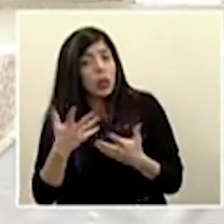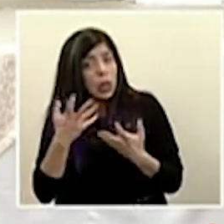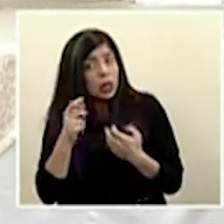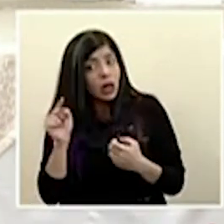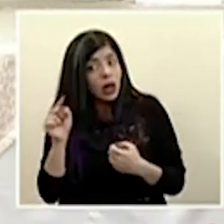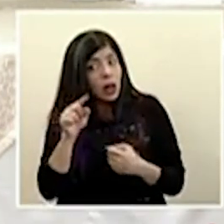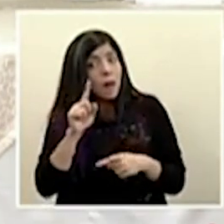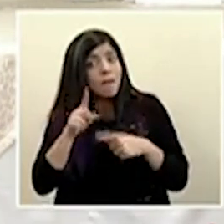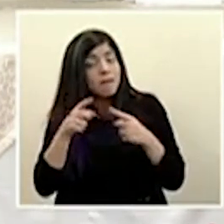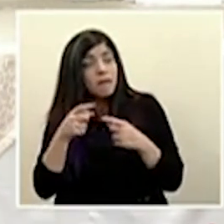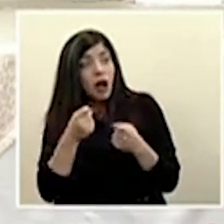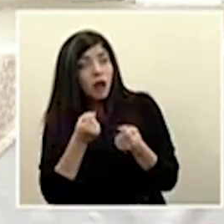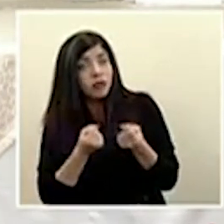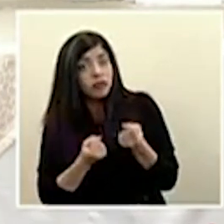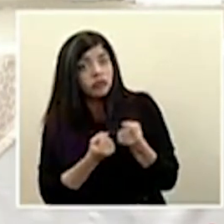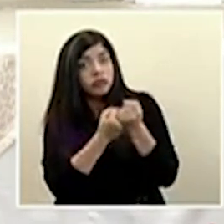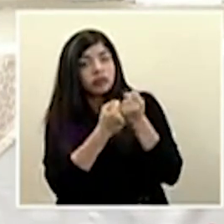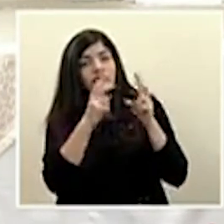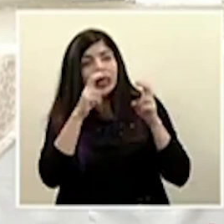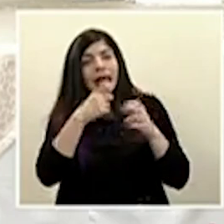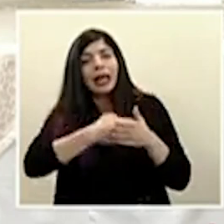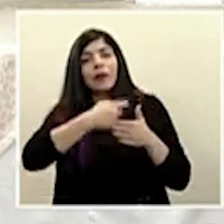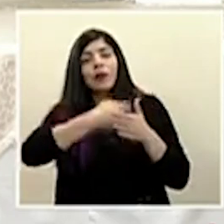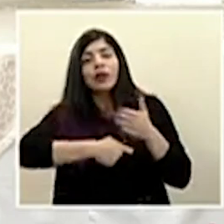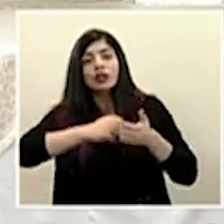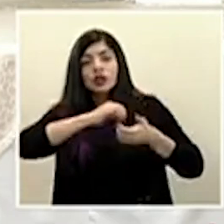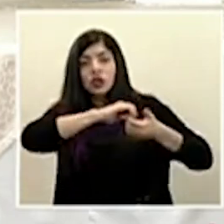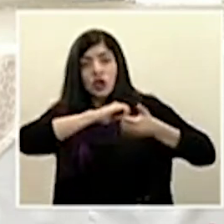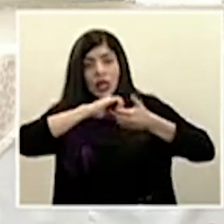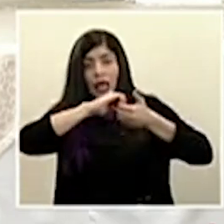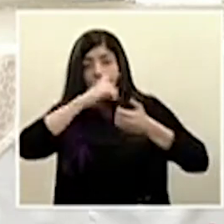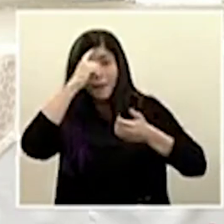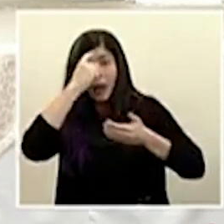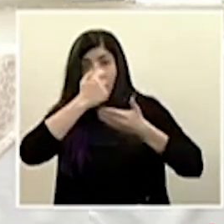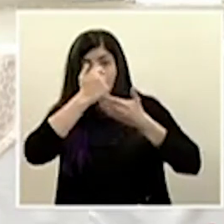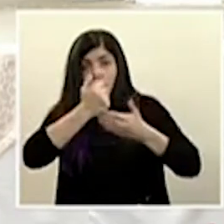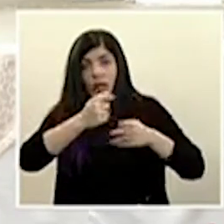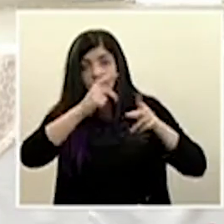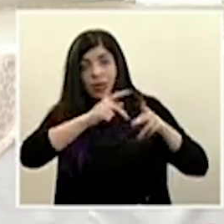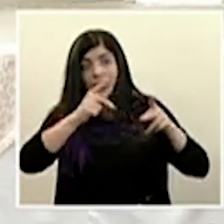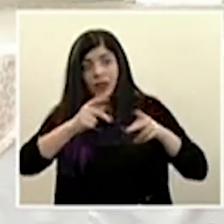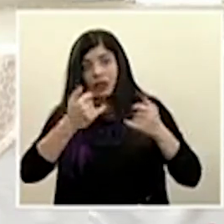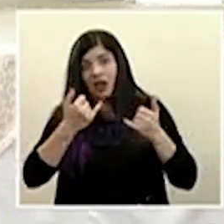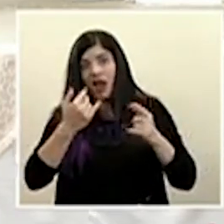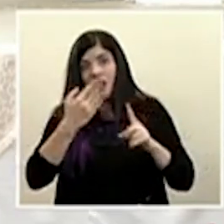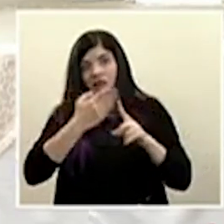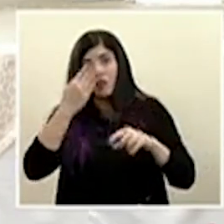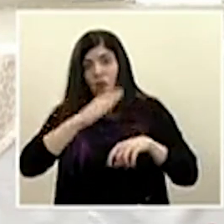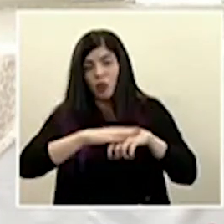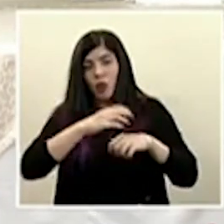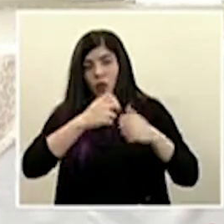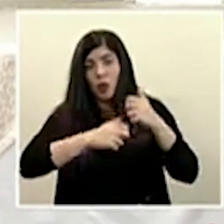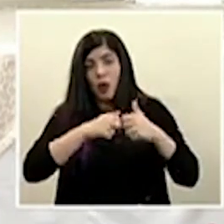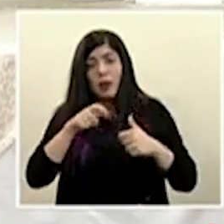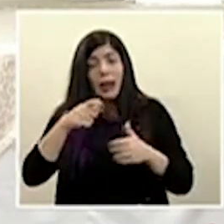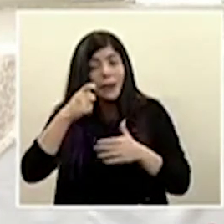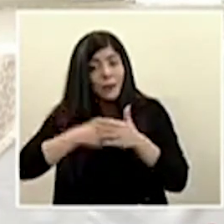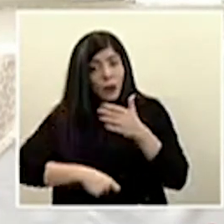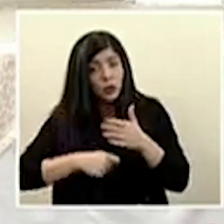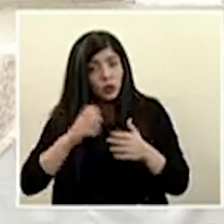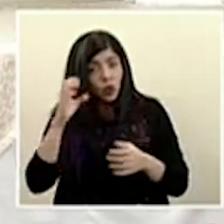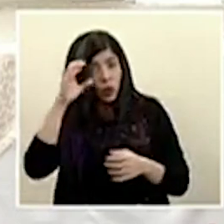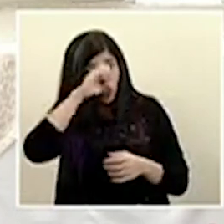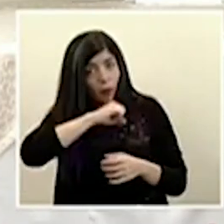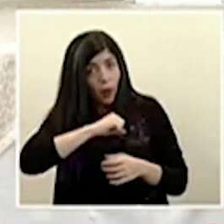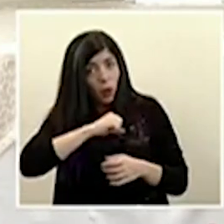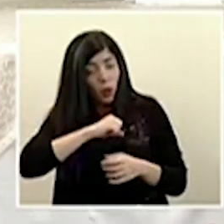eventualmente contribuyentes del llamado impuesto solidario para ayudar a las personas afectadas por la crisis? ¿Este impuesto será contemplado